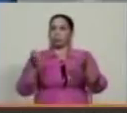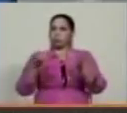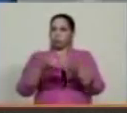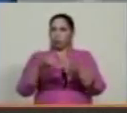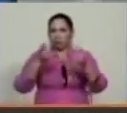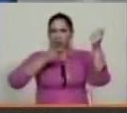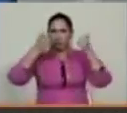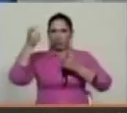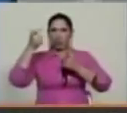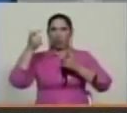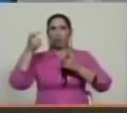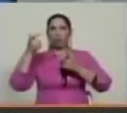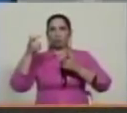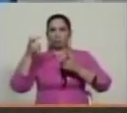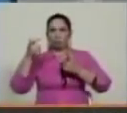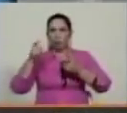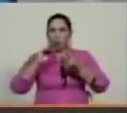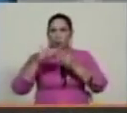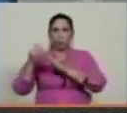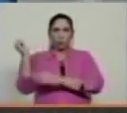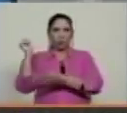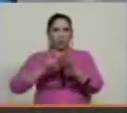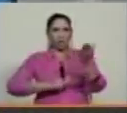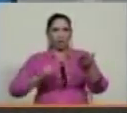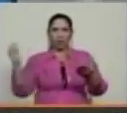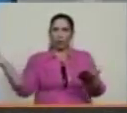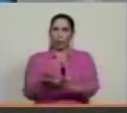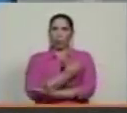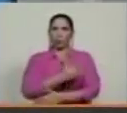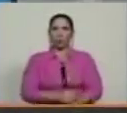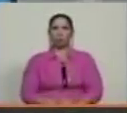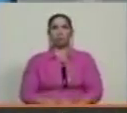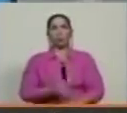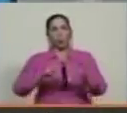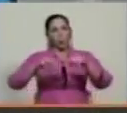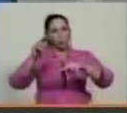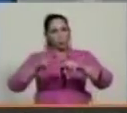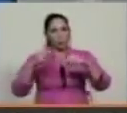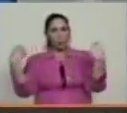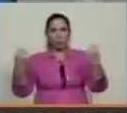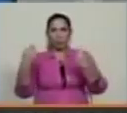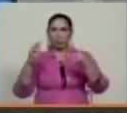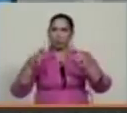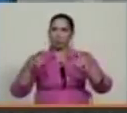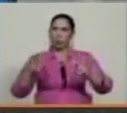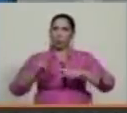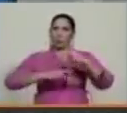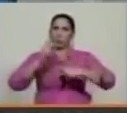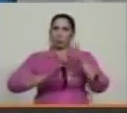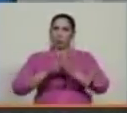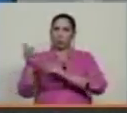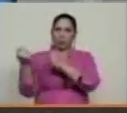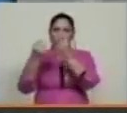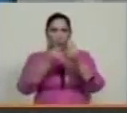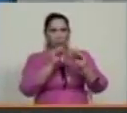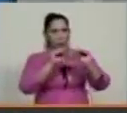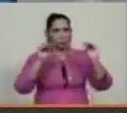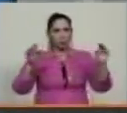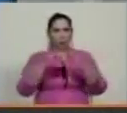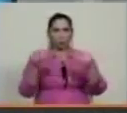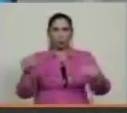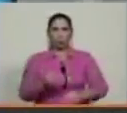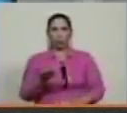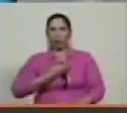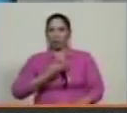o nada en el golpe de timón, pero lo más importante era construcción popular de un nuevo modelo productivo, un nuevo modelo económico. Los convocaba a todas y a todos,